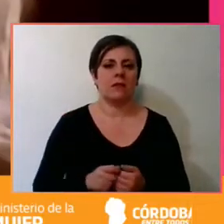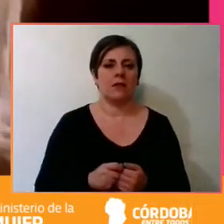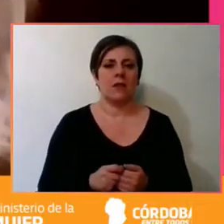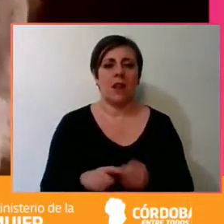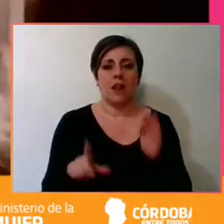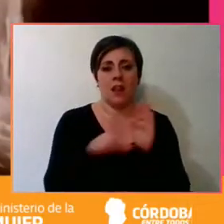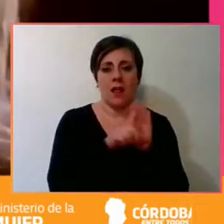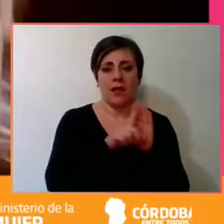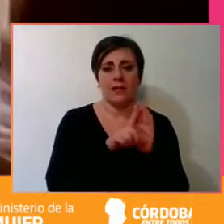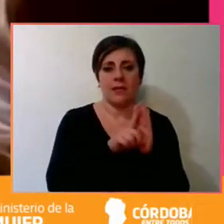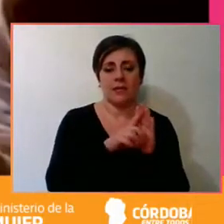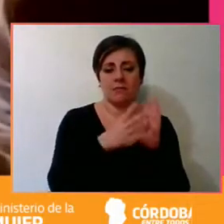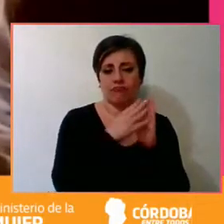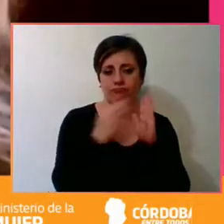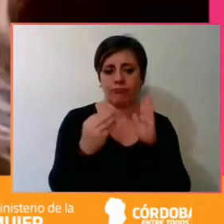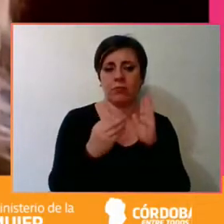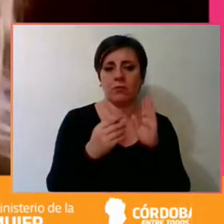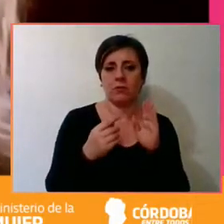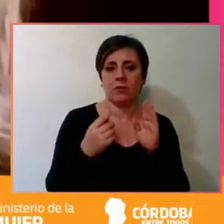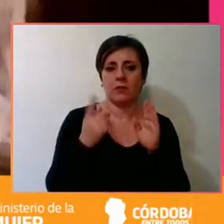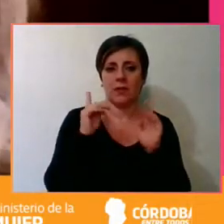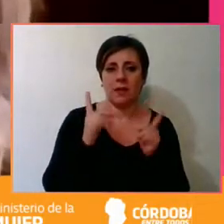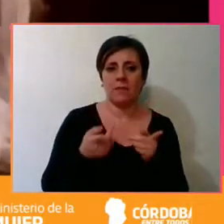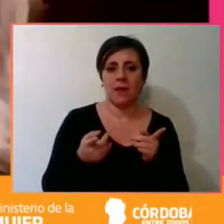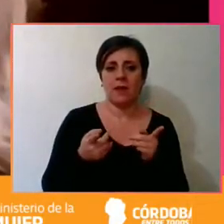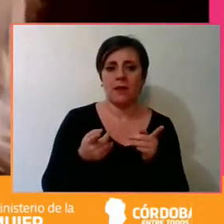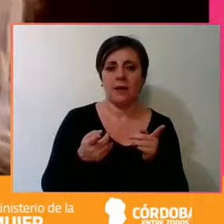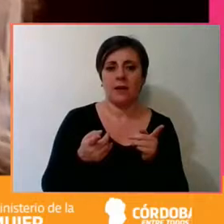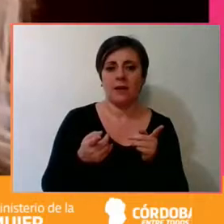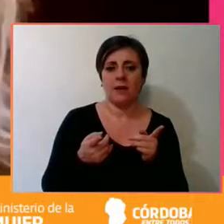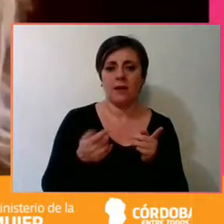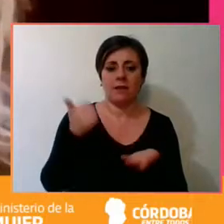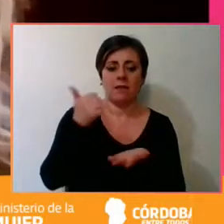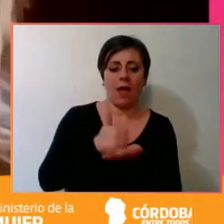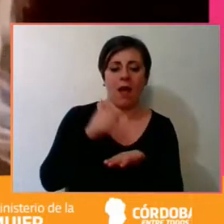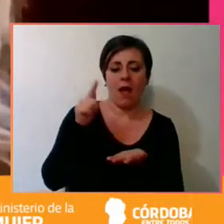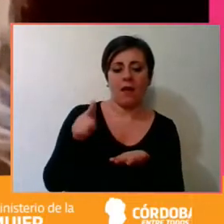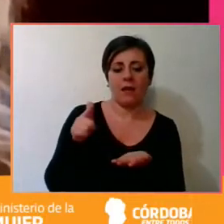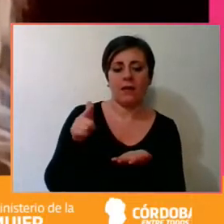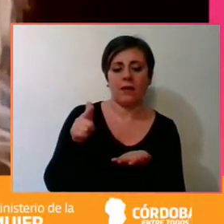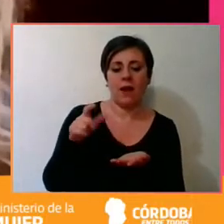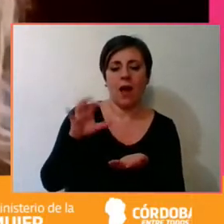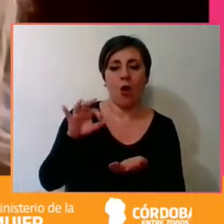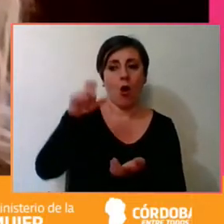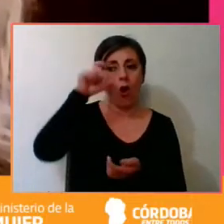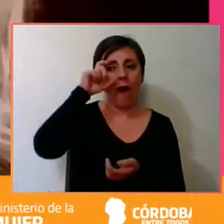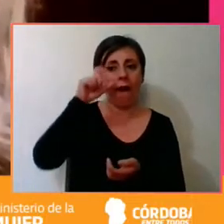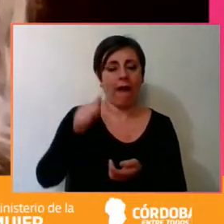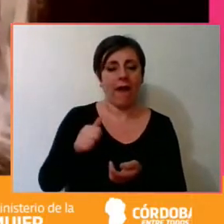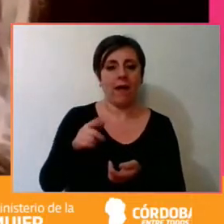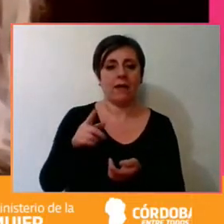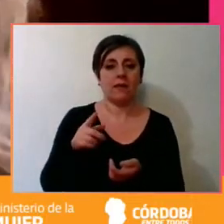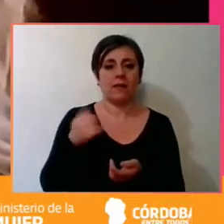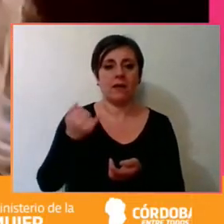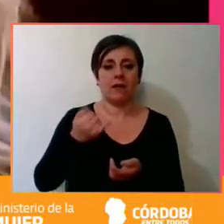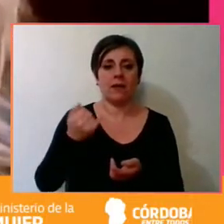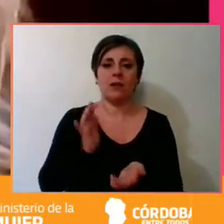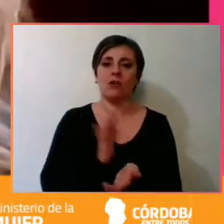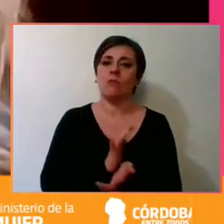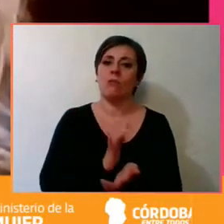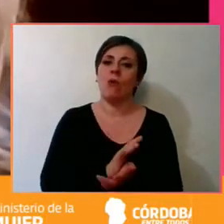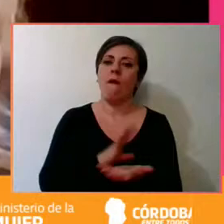leyes, modelos, pero también al estar sentada en la OEA hay una suerte